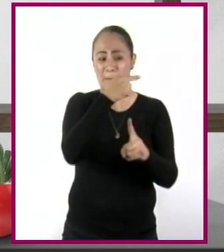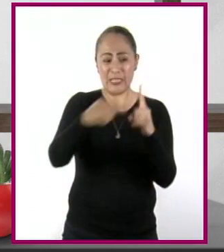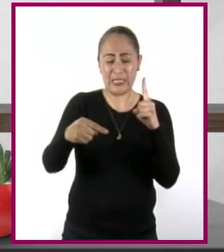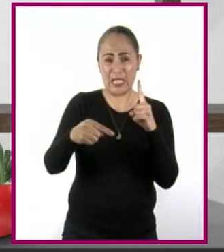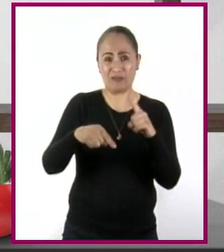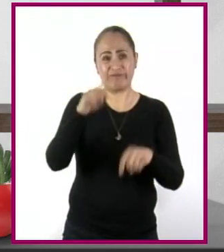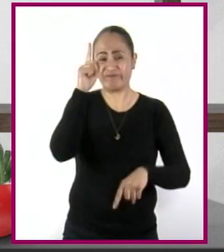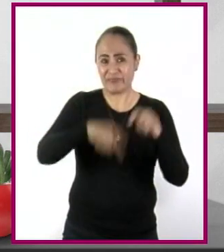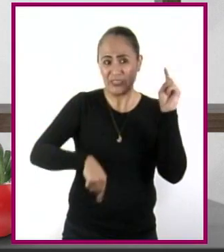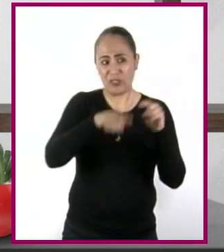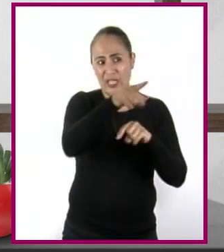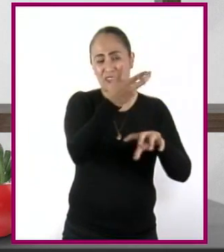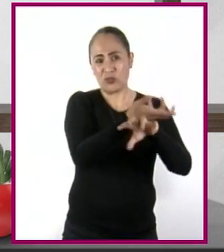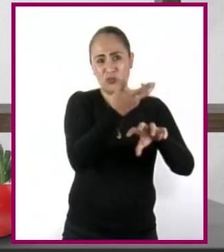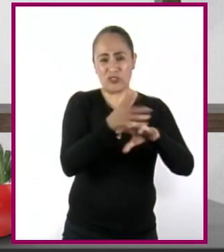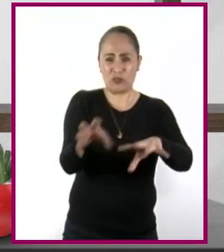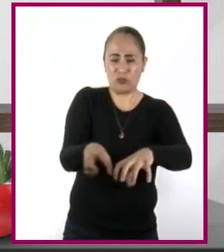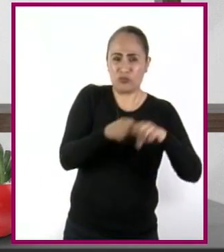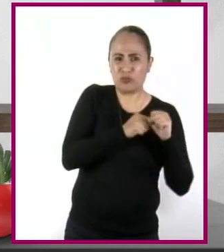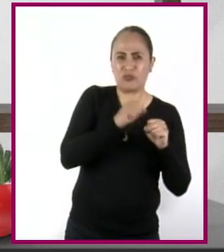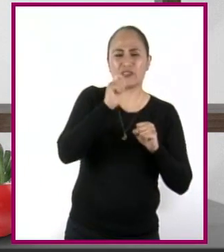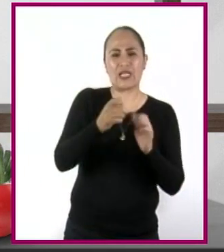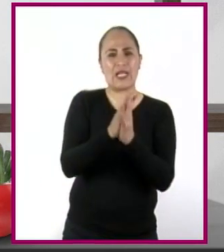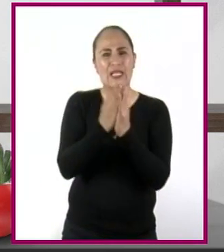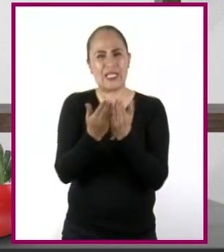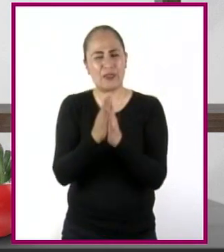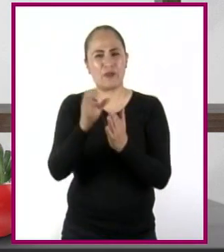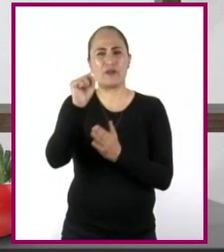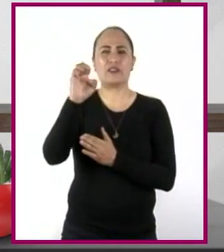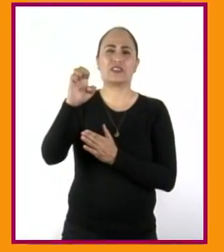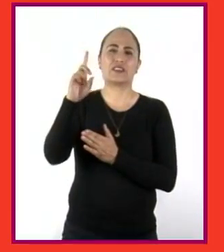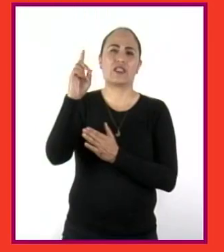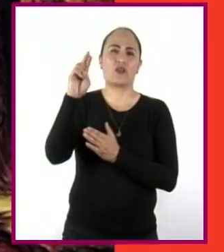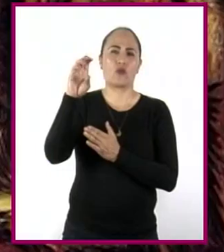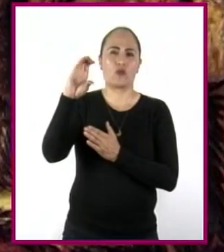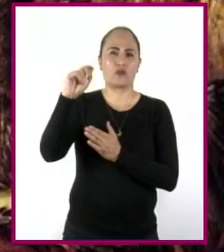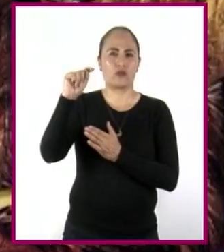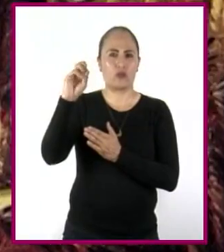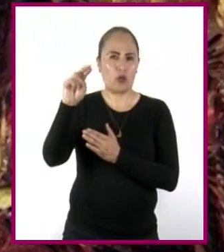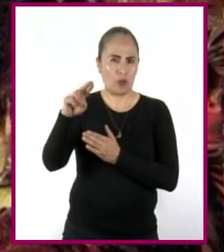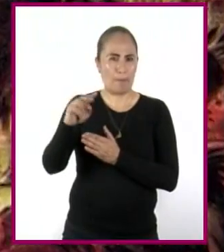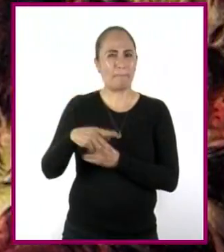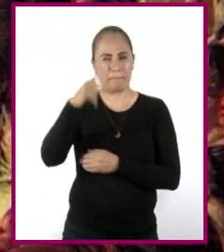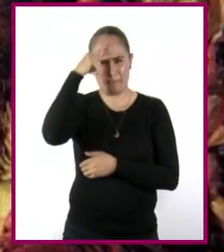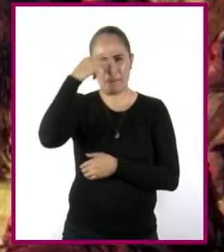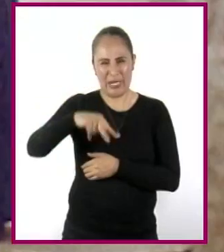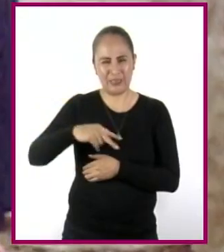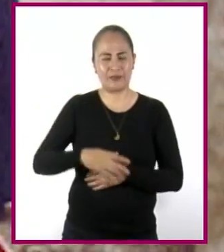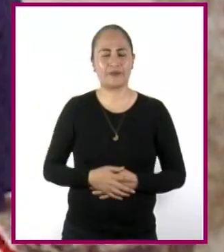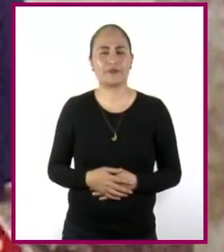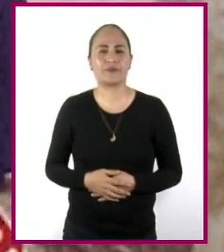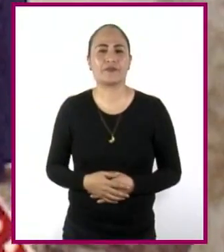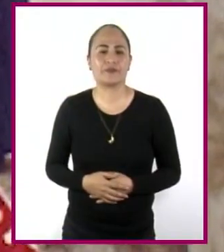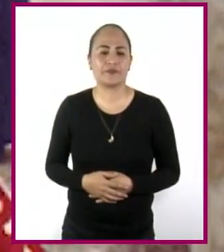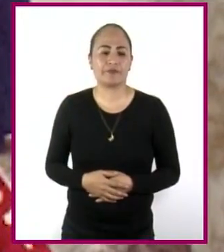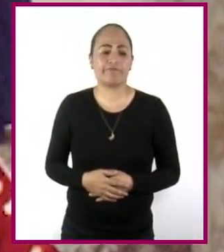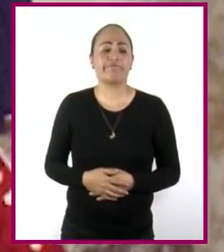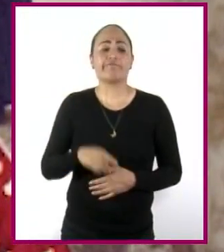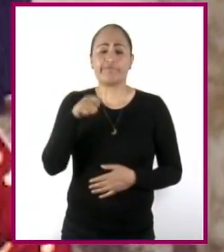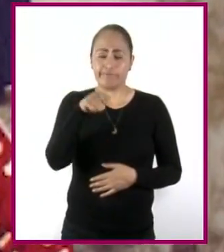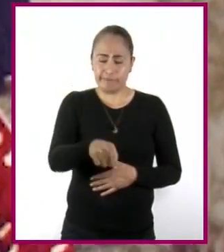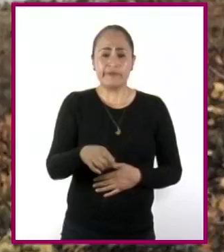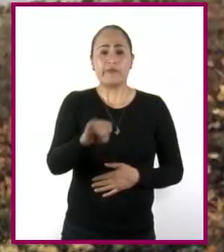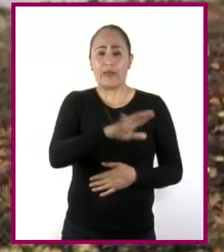te recomiendo la novela El seductor de la patria de Enrique Serna. Los pobladores nativos se enfrentaban a